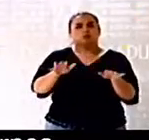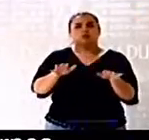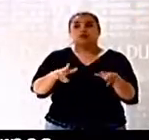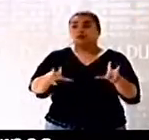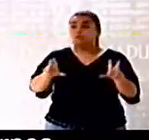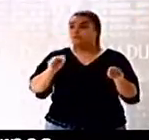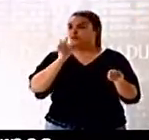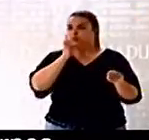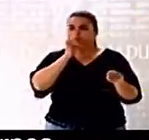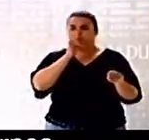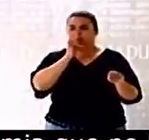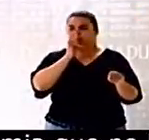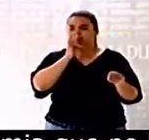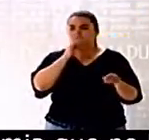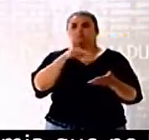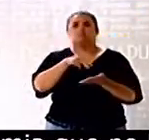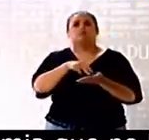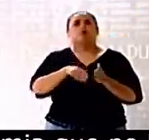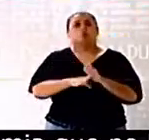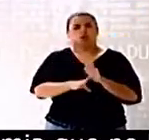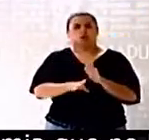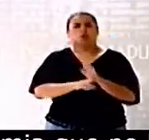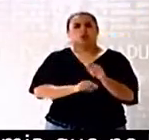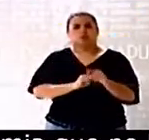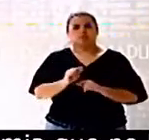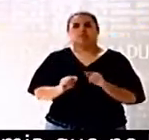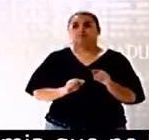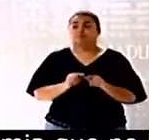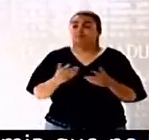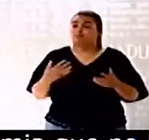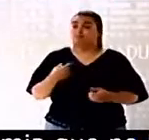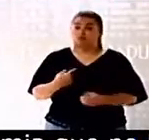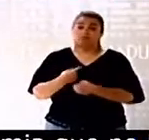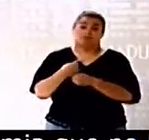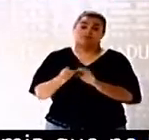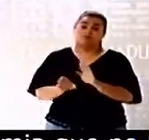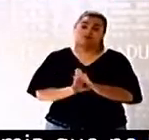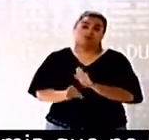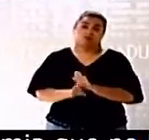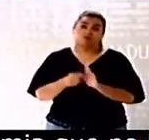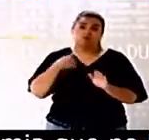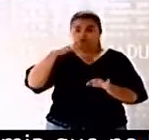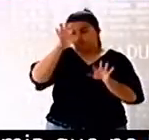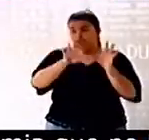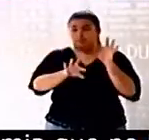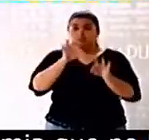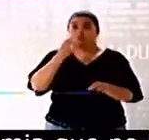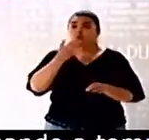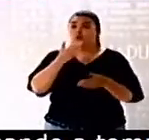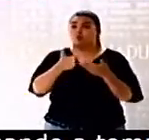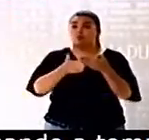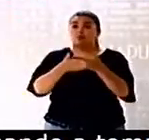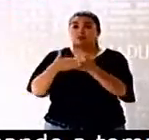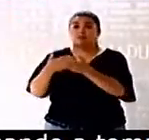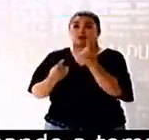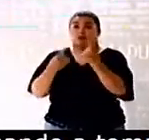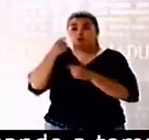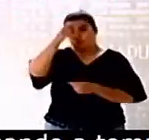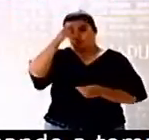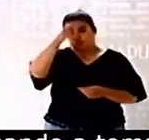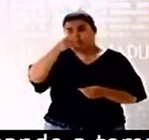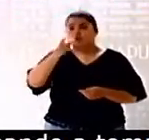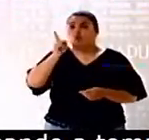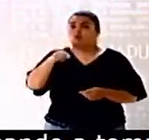terminado, que sigue estando ahí, que nos sigue obligando a tomar decisiones como el cierre perimetral de algunos municipios,